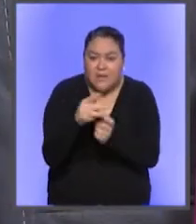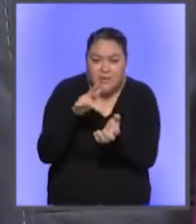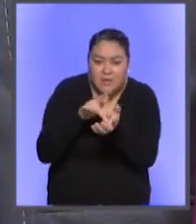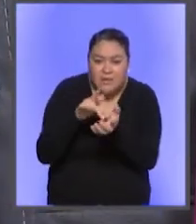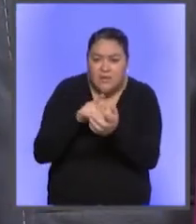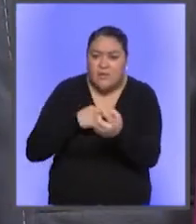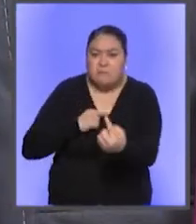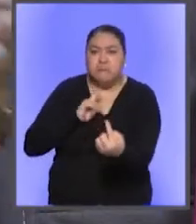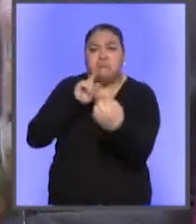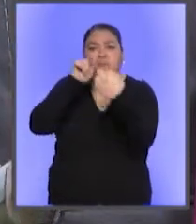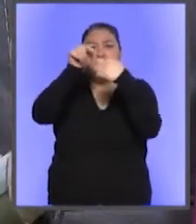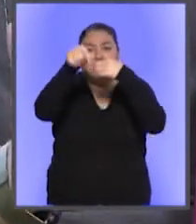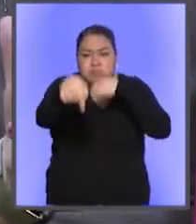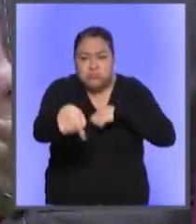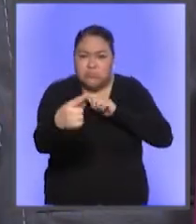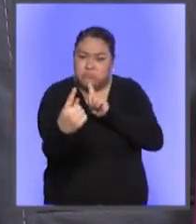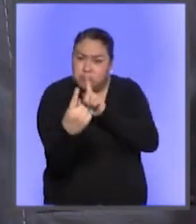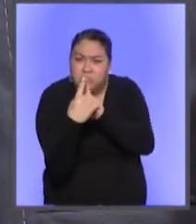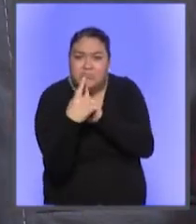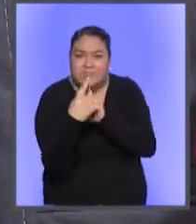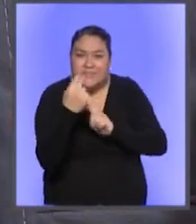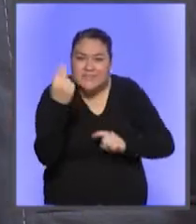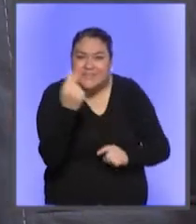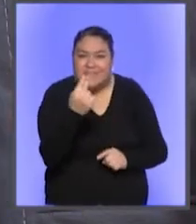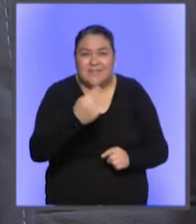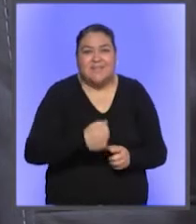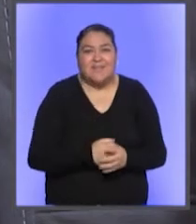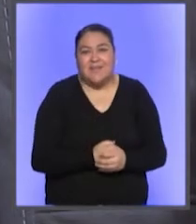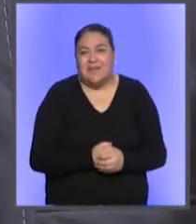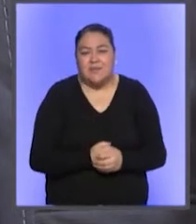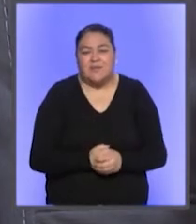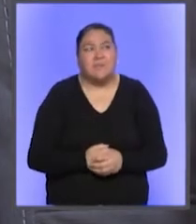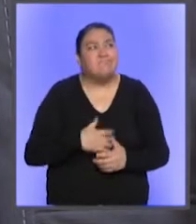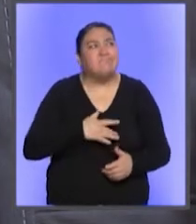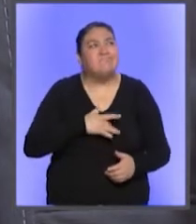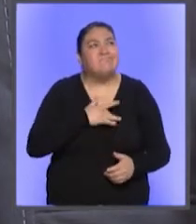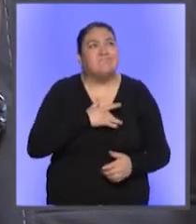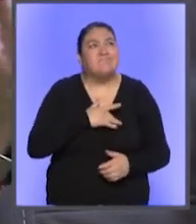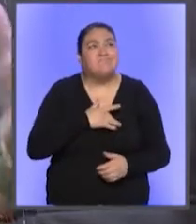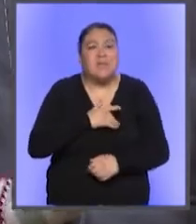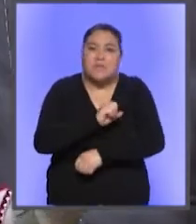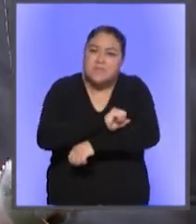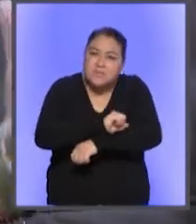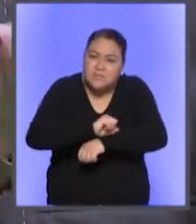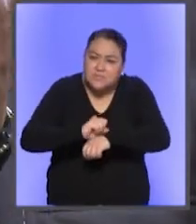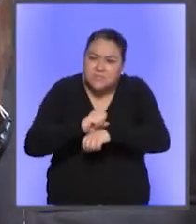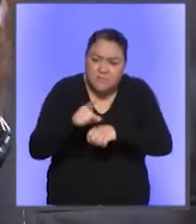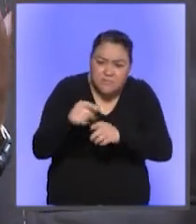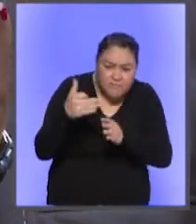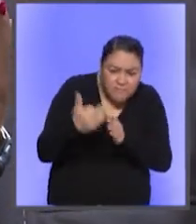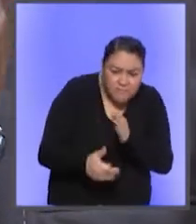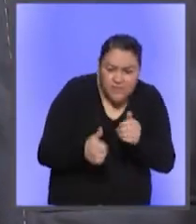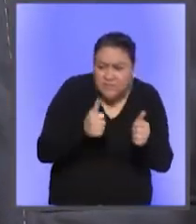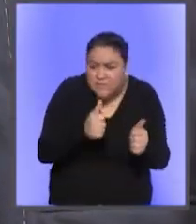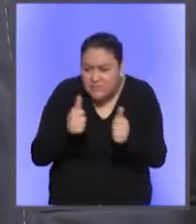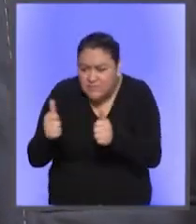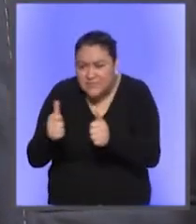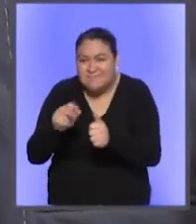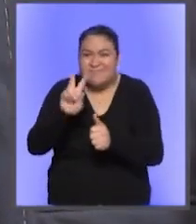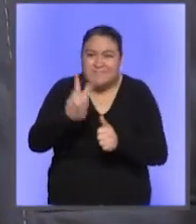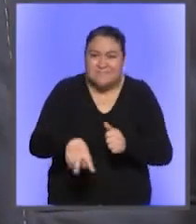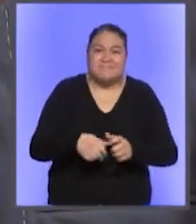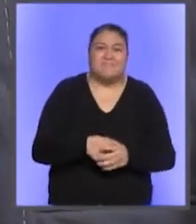volvernos más empáticas y volvernos más sensibles a todas estas necesidades